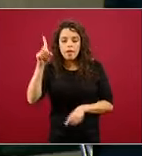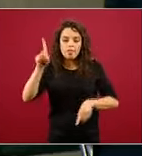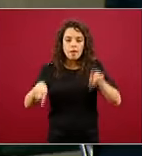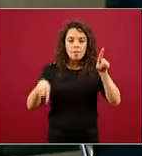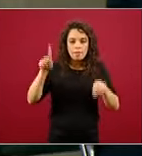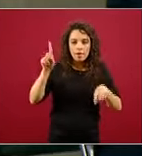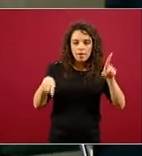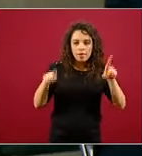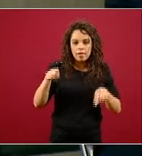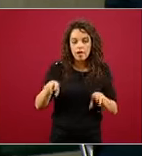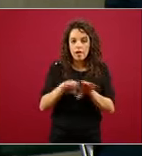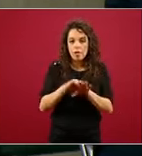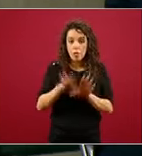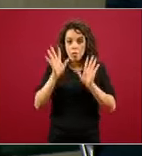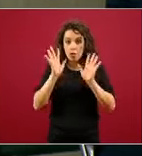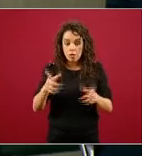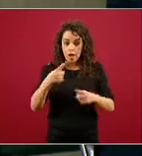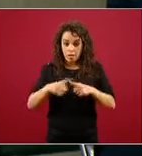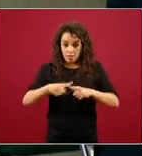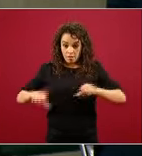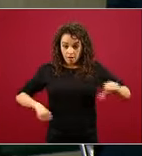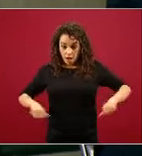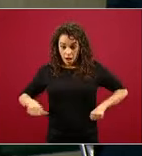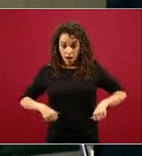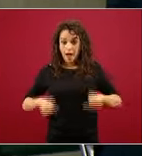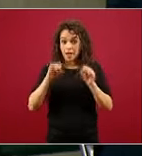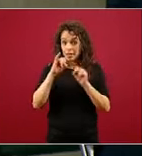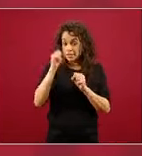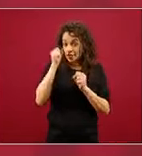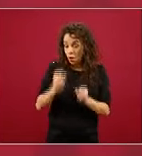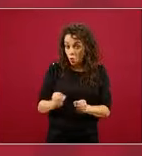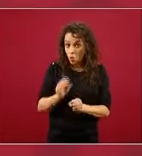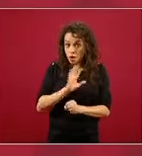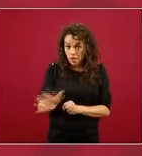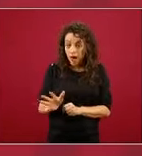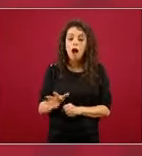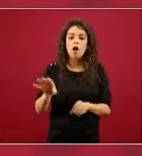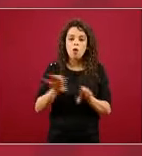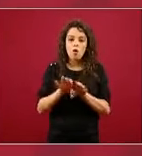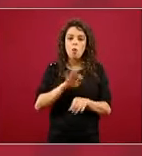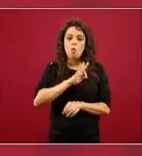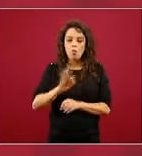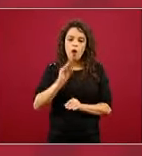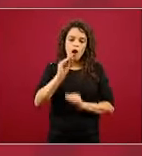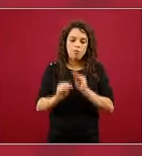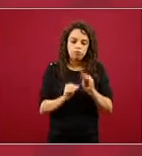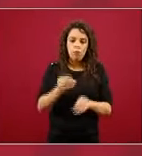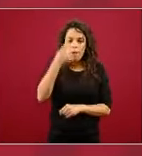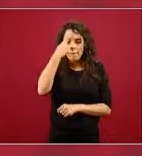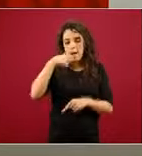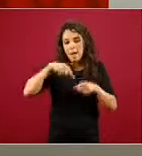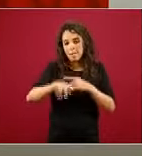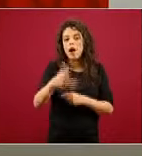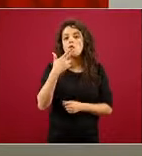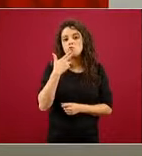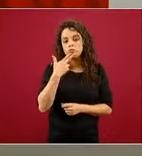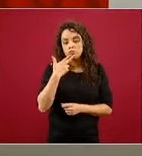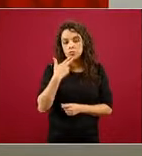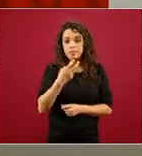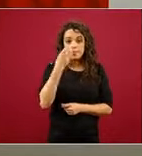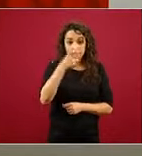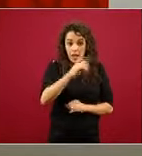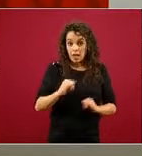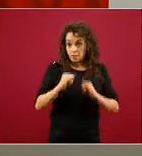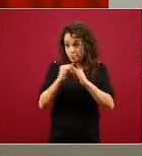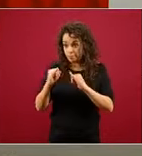finalmente a quedar definidas las actividades y qué tan prontas estas se puedan implementar. Lógicamente, si todas estas instalaciones todavía